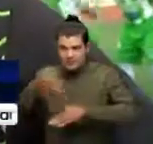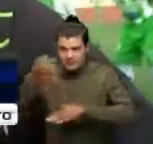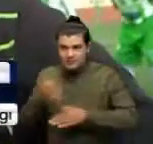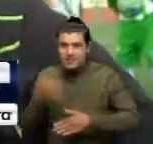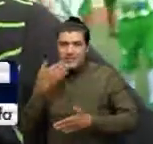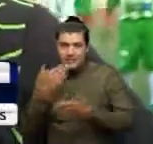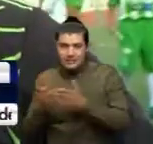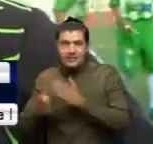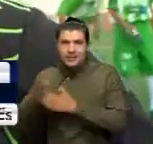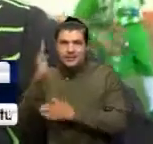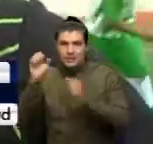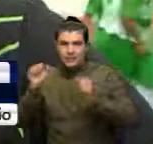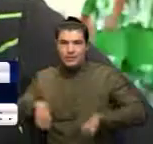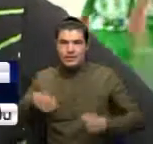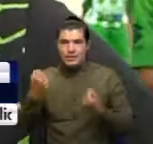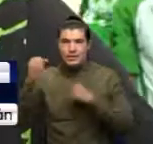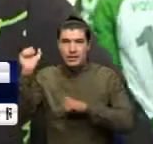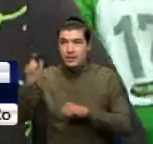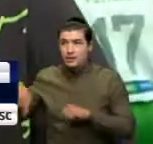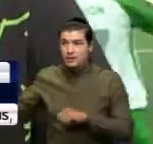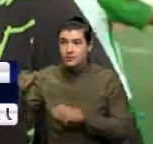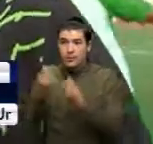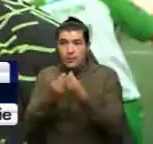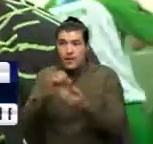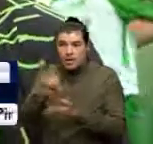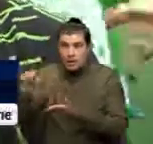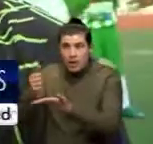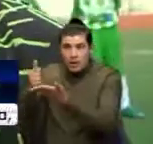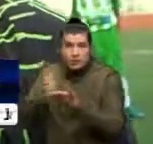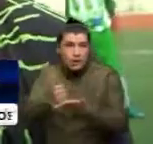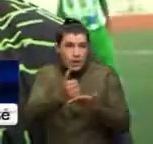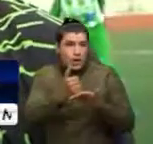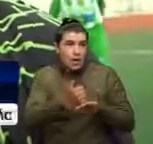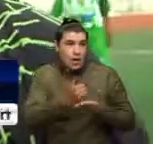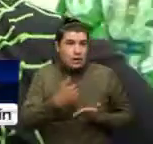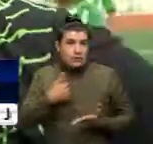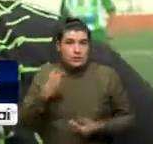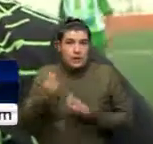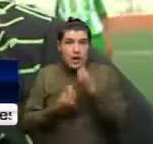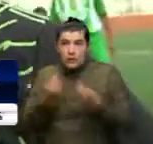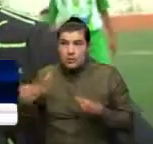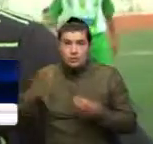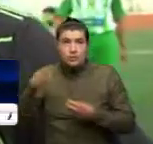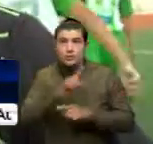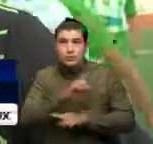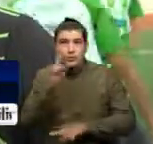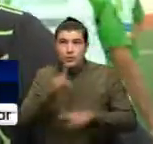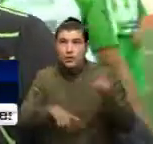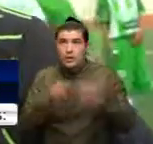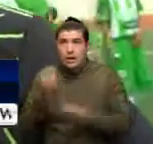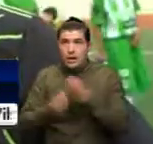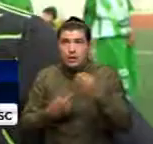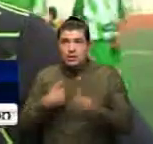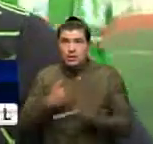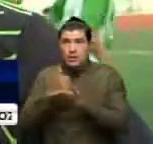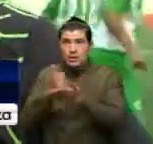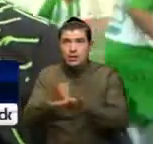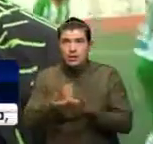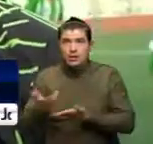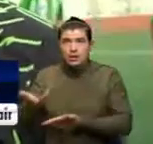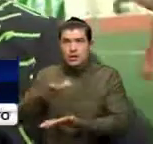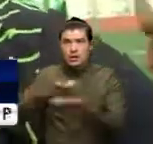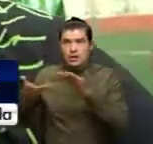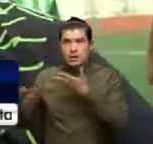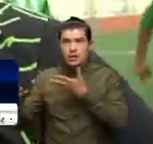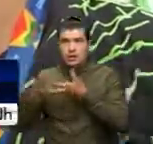los defensas que también me ayudan y yo pues hago lo que sea lo que ellos no pueden hacer ayudándole estando ya